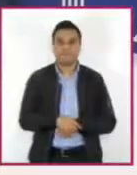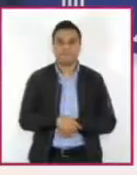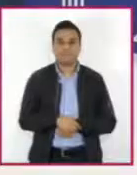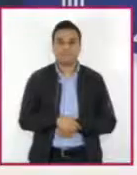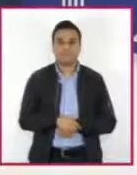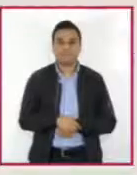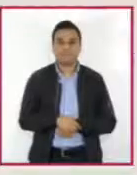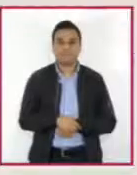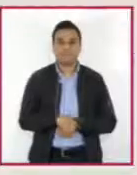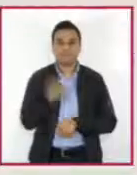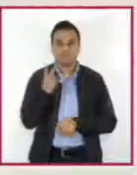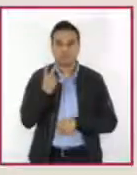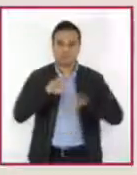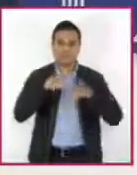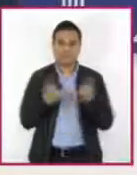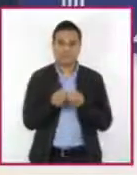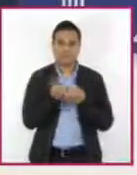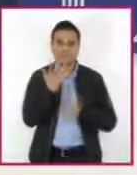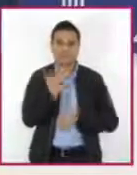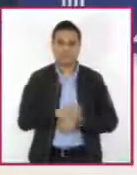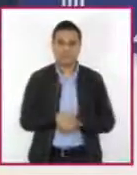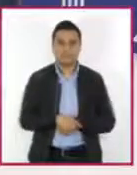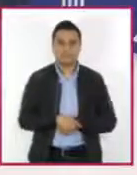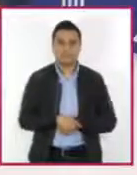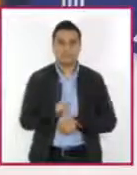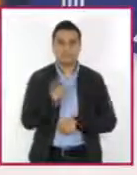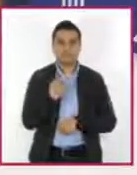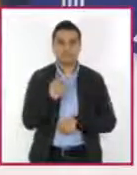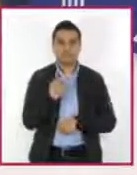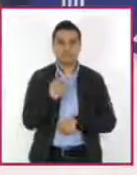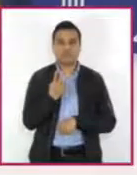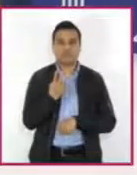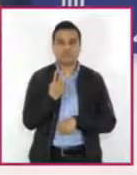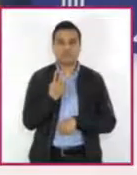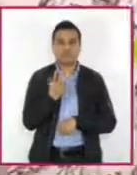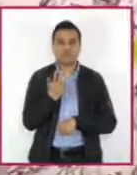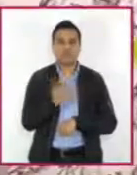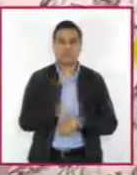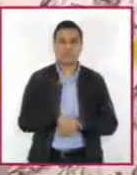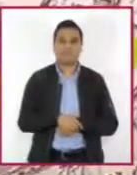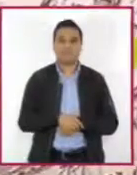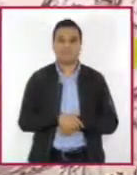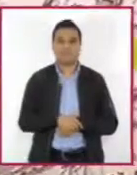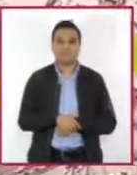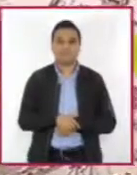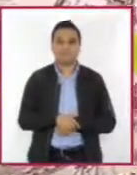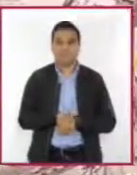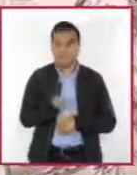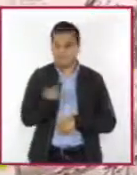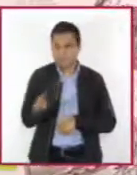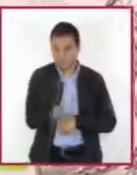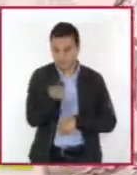Y dos. Lo tocó. Cinco. Uno, dos, tres, cuatro, cinco. ¿Tienen pregunta?